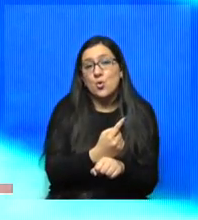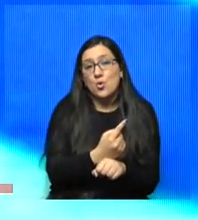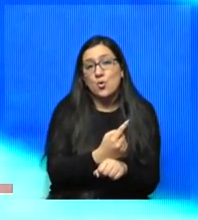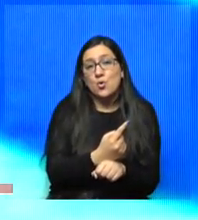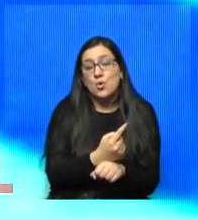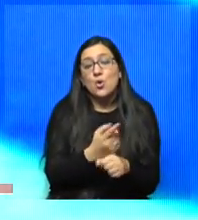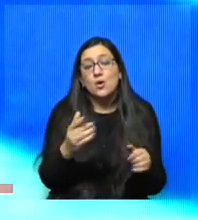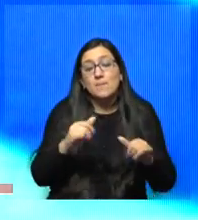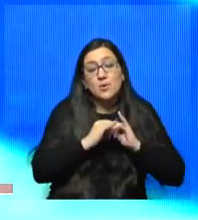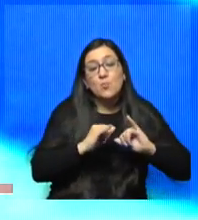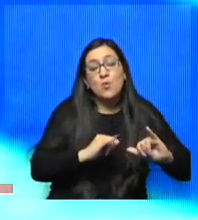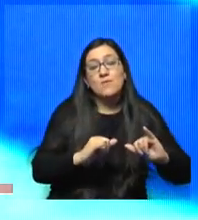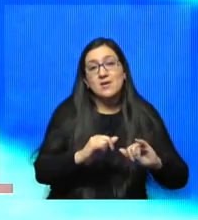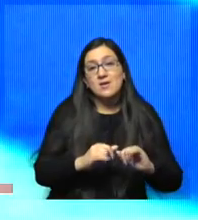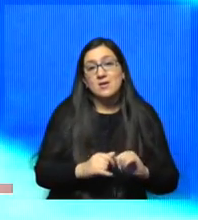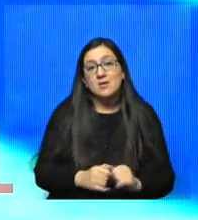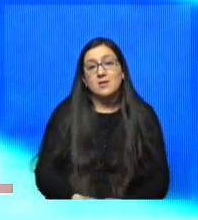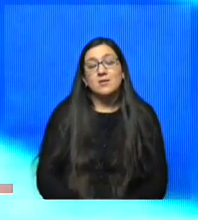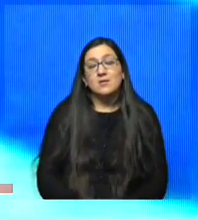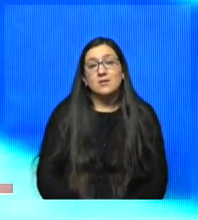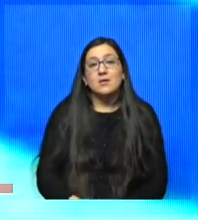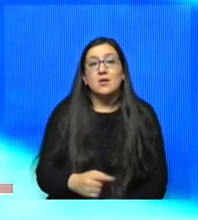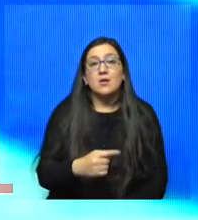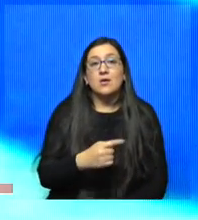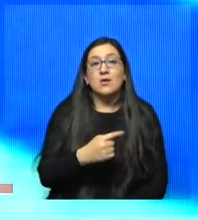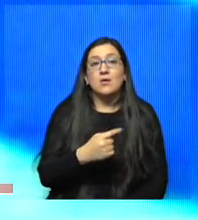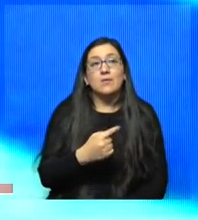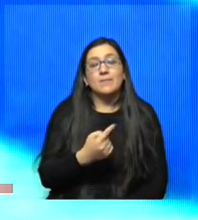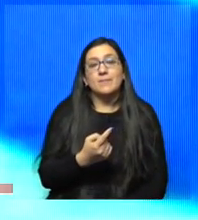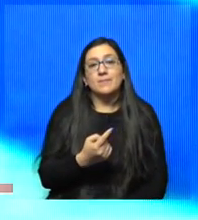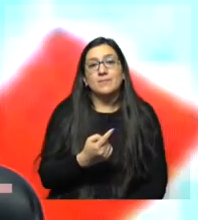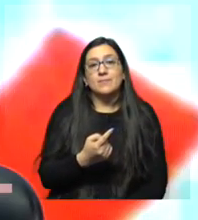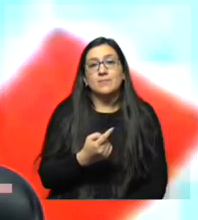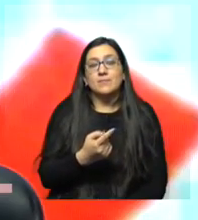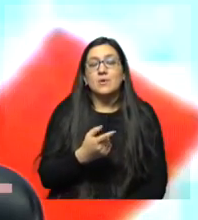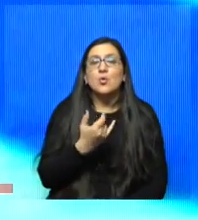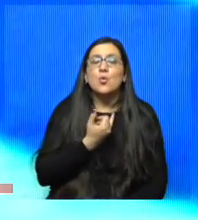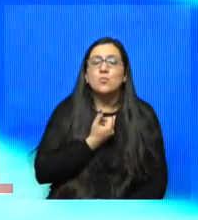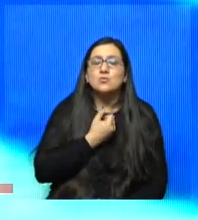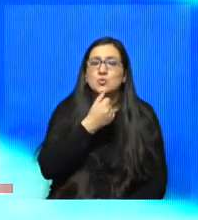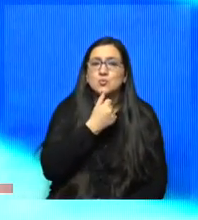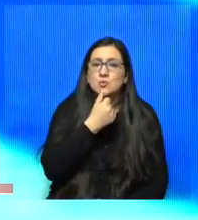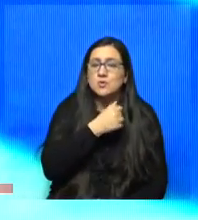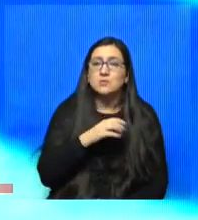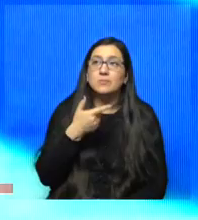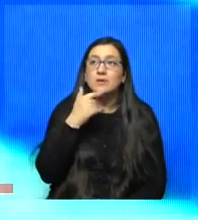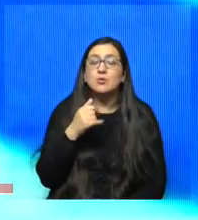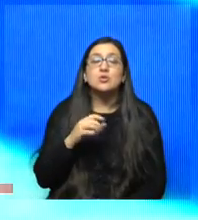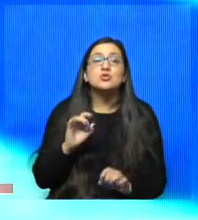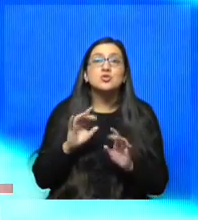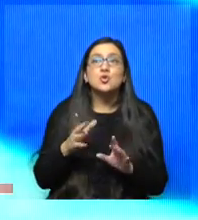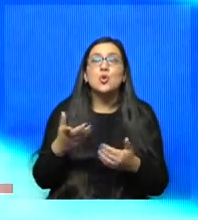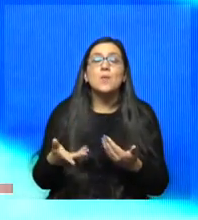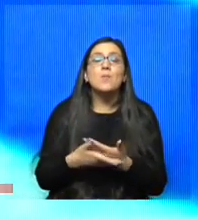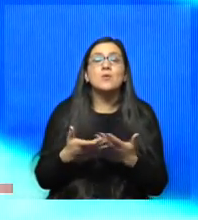lo que escribe un medio crítico, uh-huh, si solo me da lo que busco, me da,